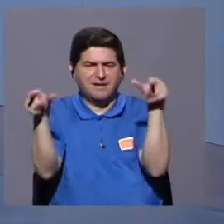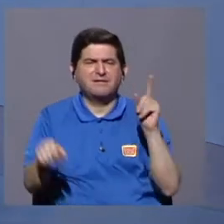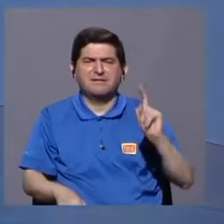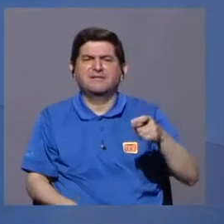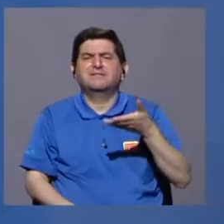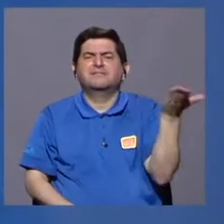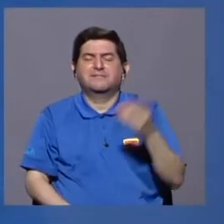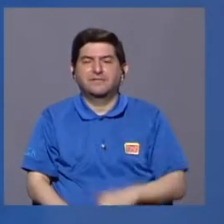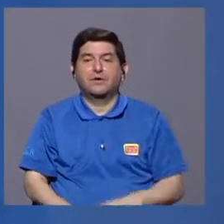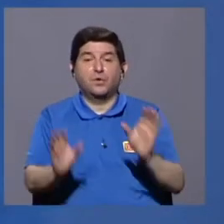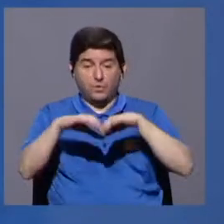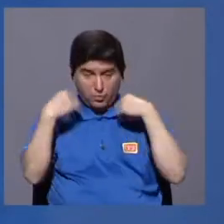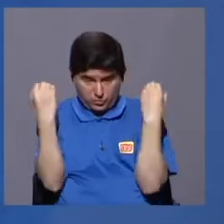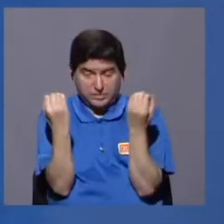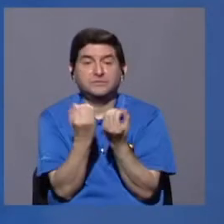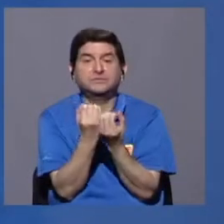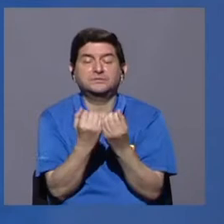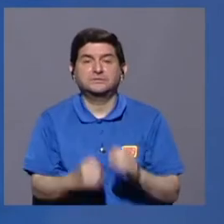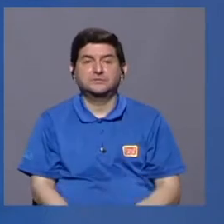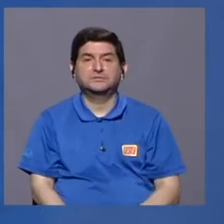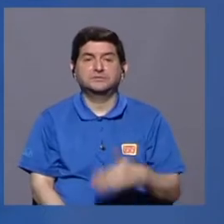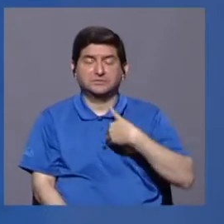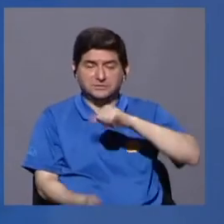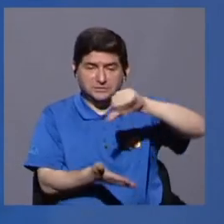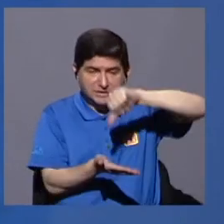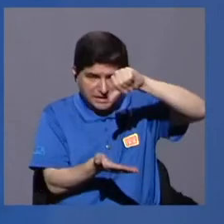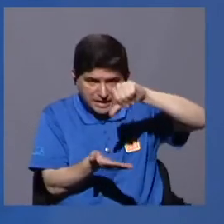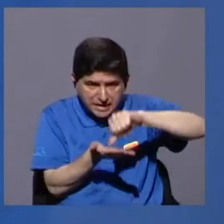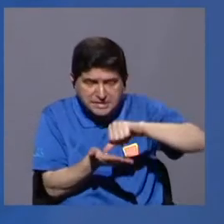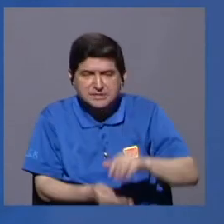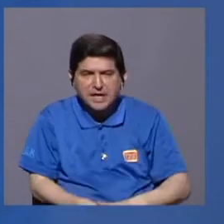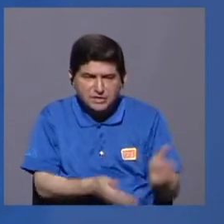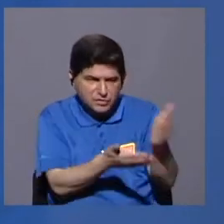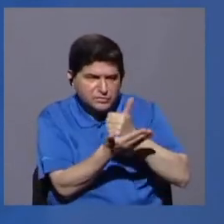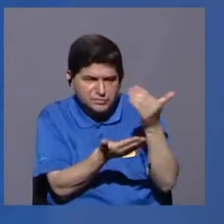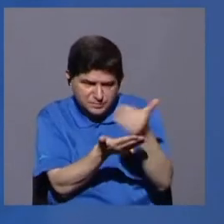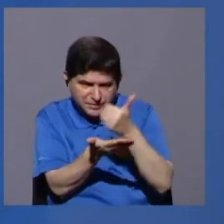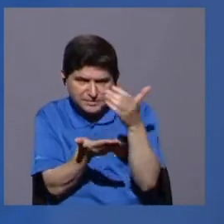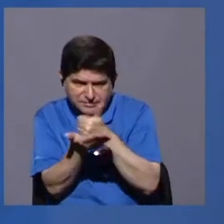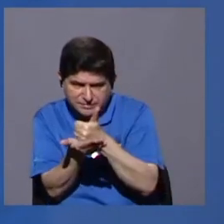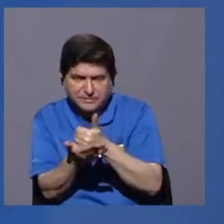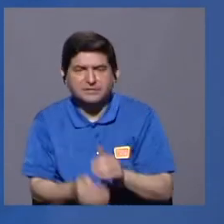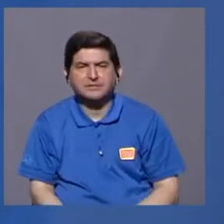necesita organización, la zona necesita tener centros de acopio, necesitan tener